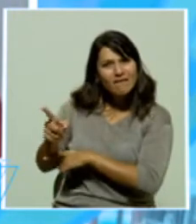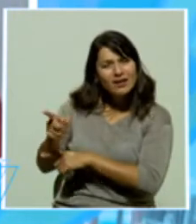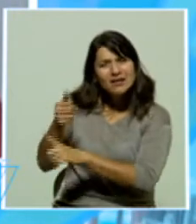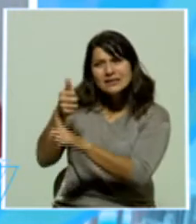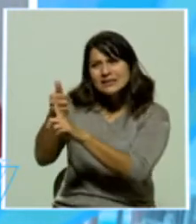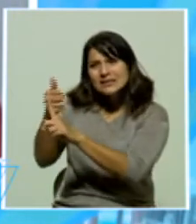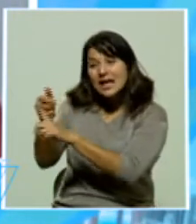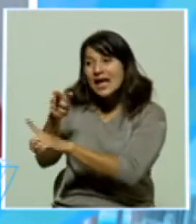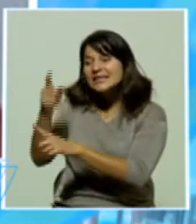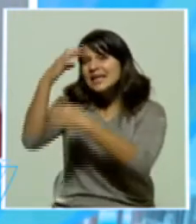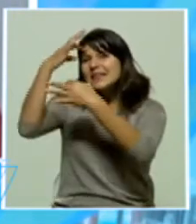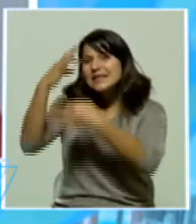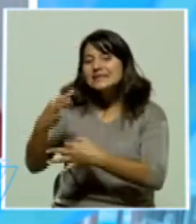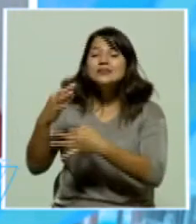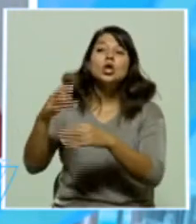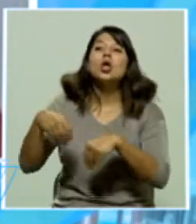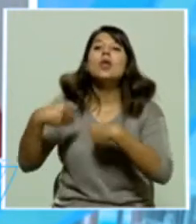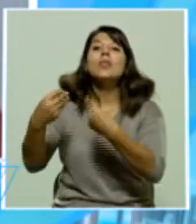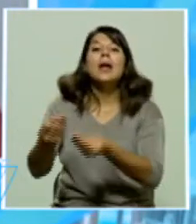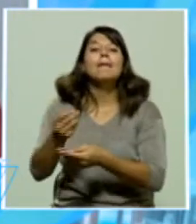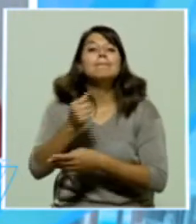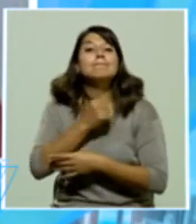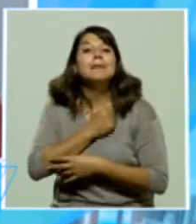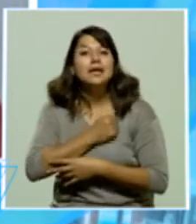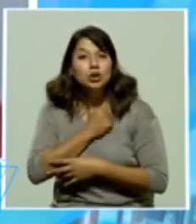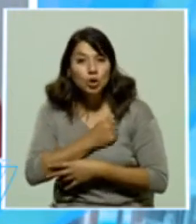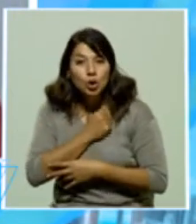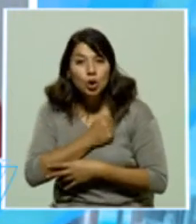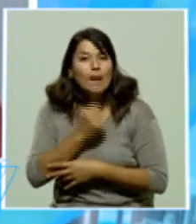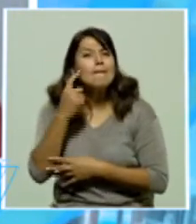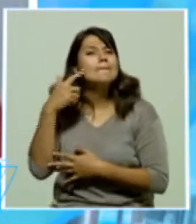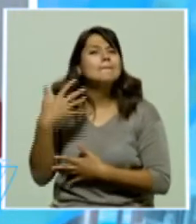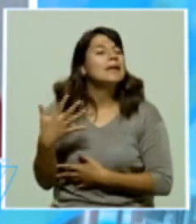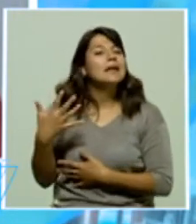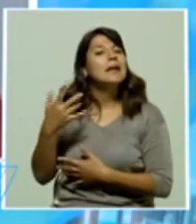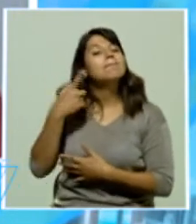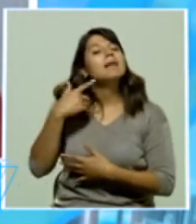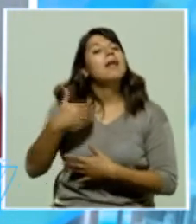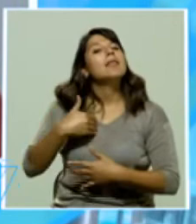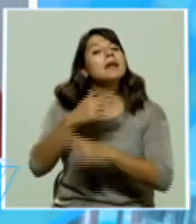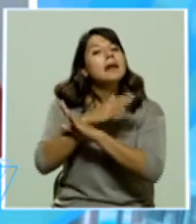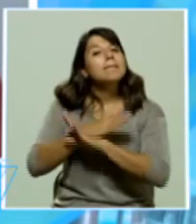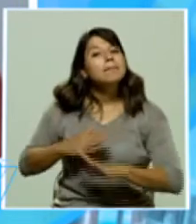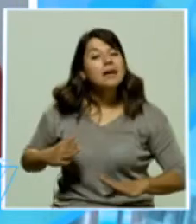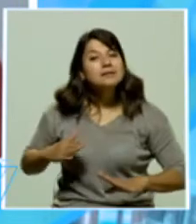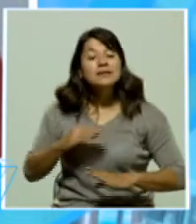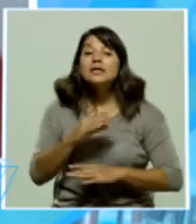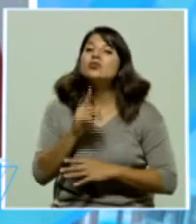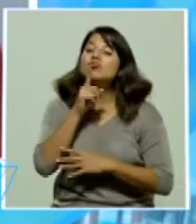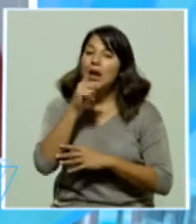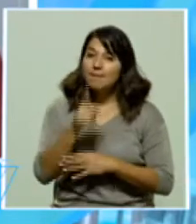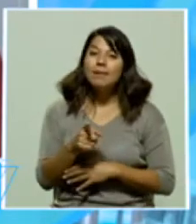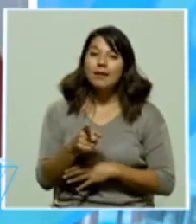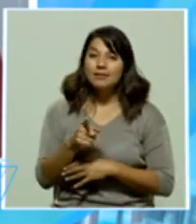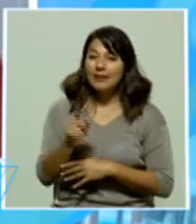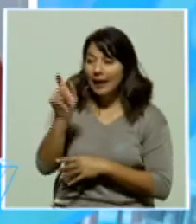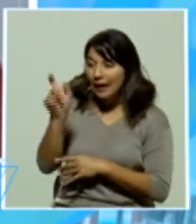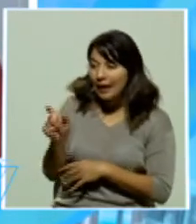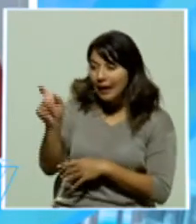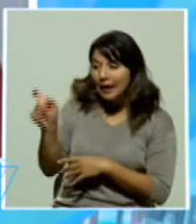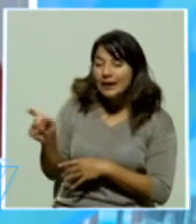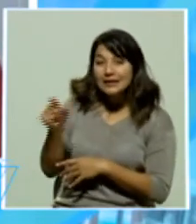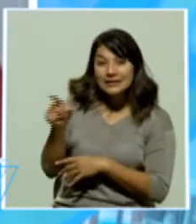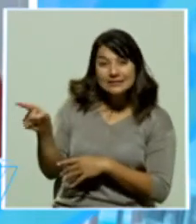están decidiendo perdonar a cambio de paz, y de verdad que ellas, las víctimas que